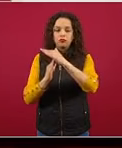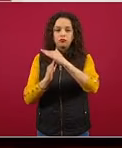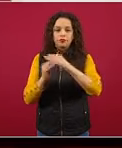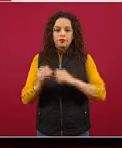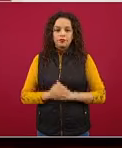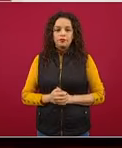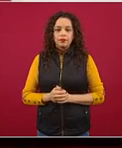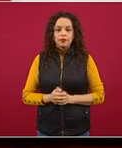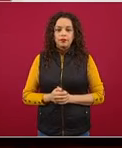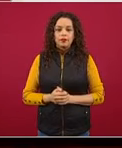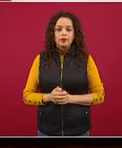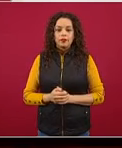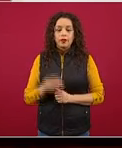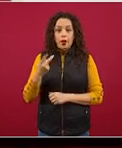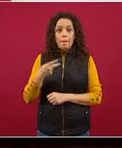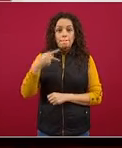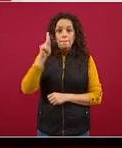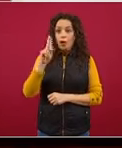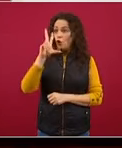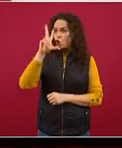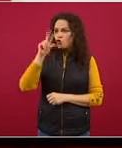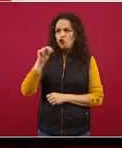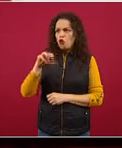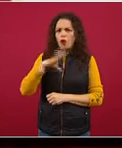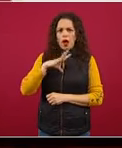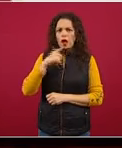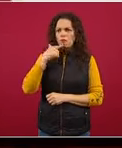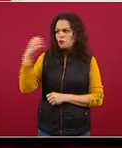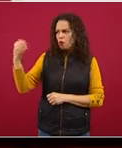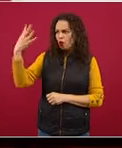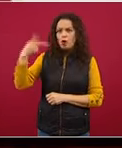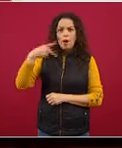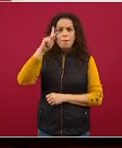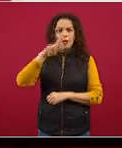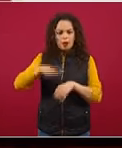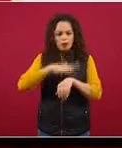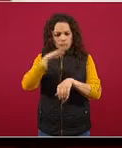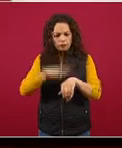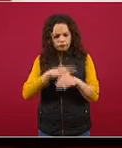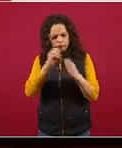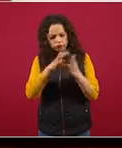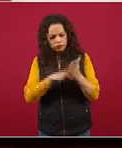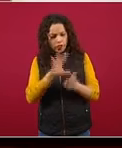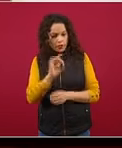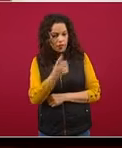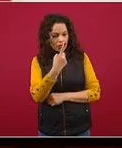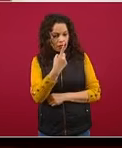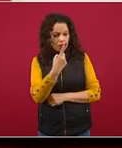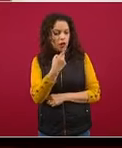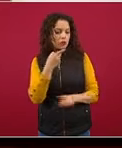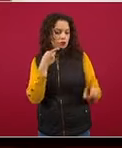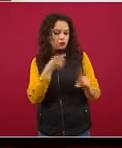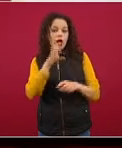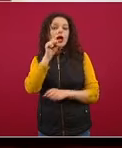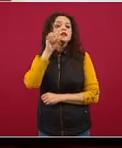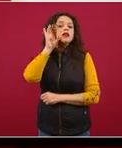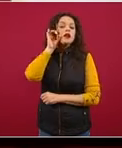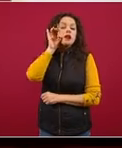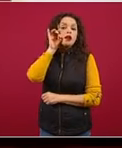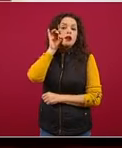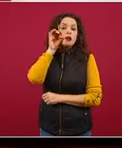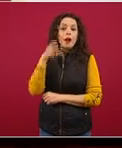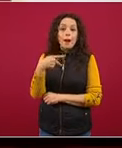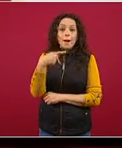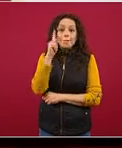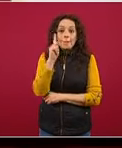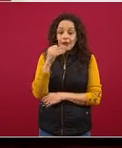rojo y la calificación que tiene es 31, pues 31 es naranja, pero está a